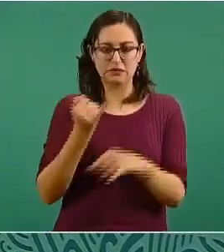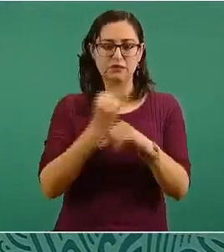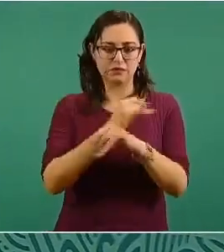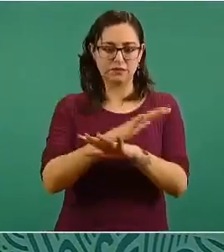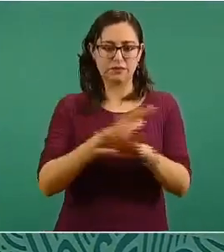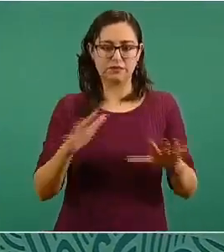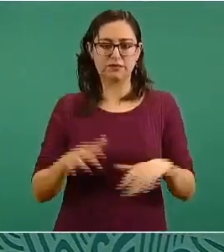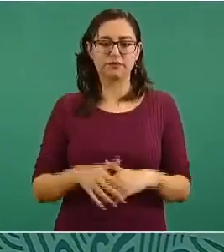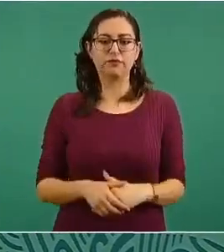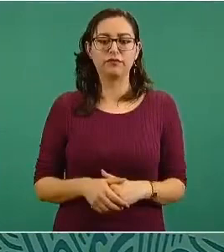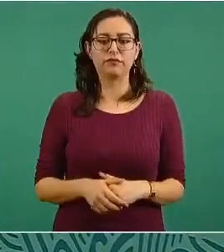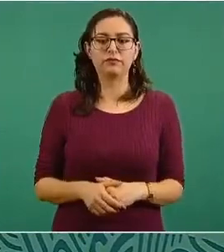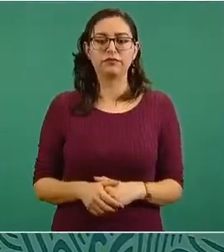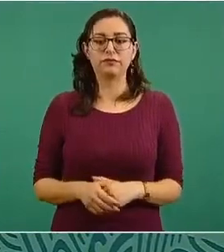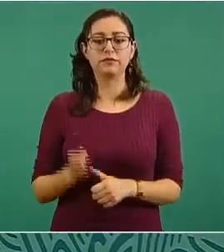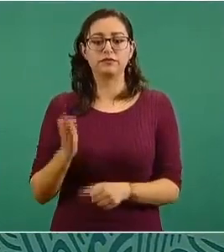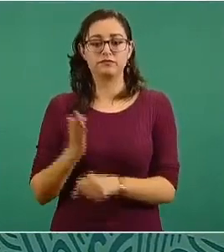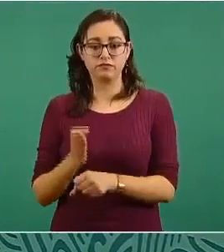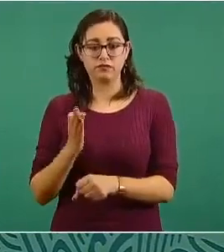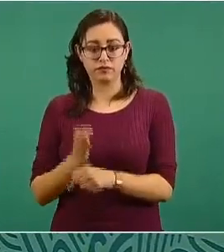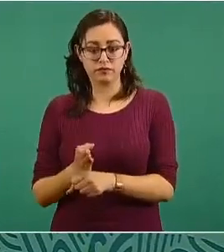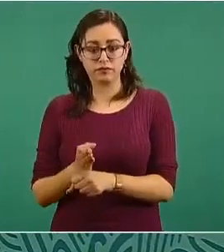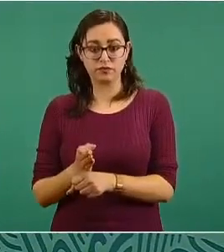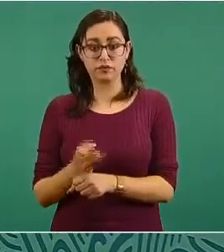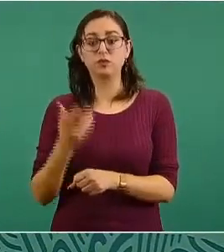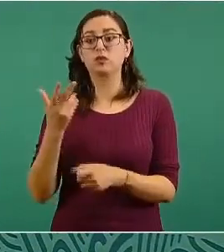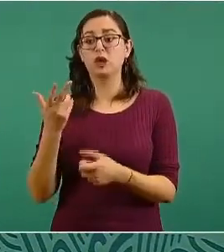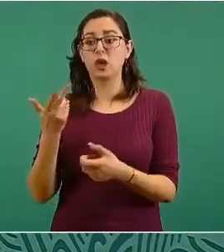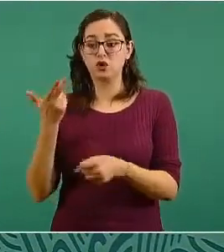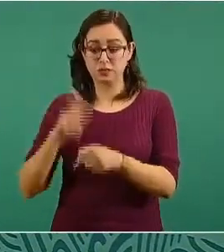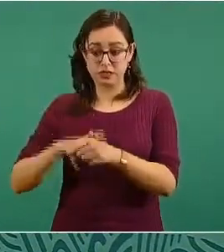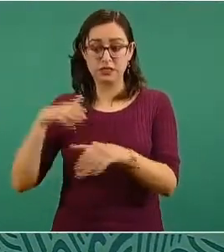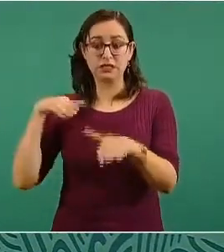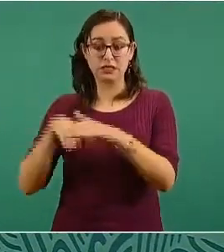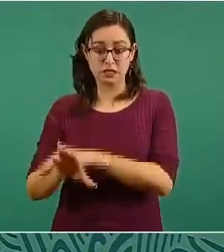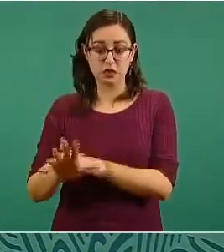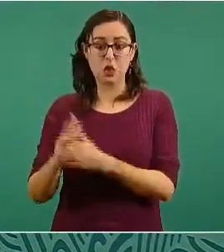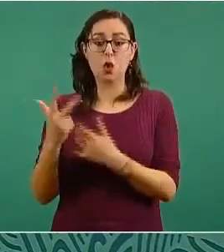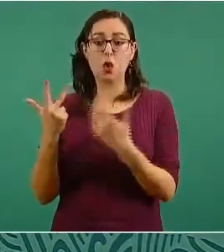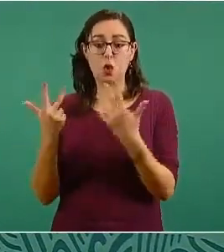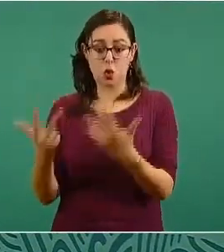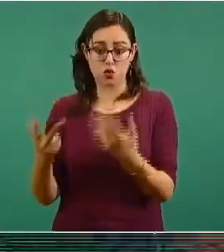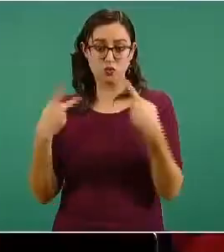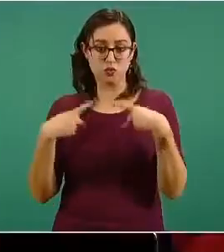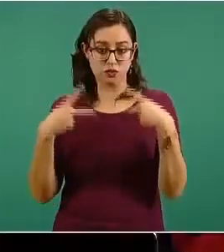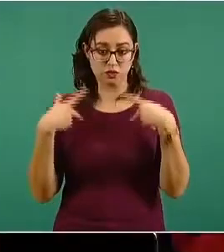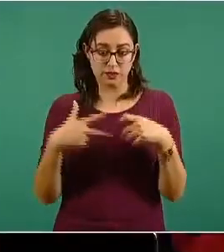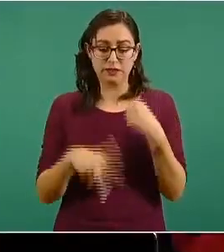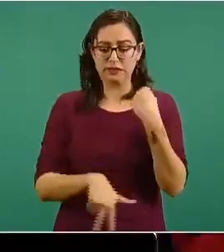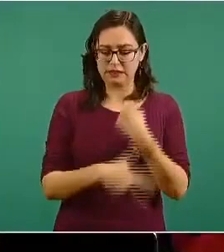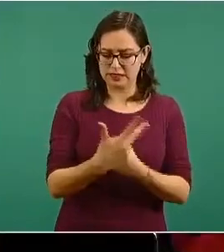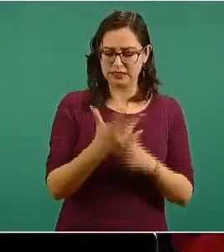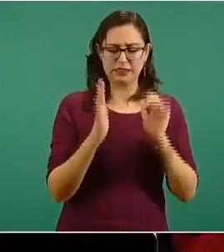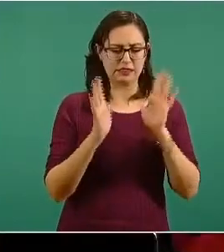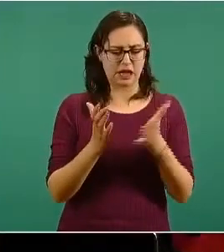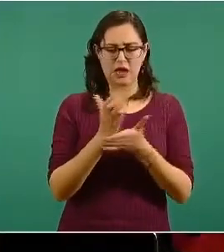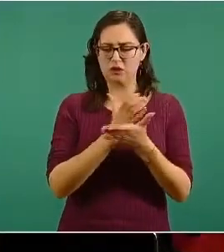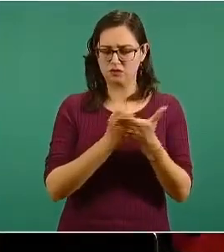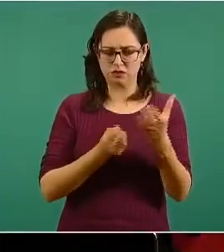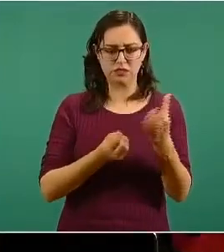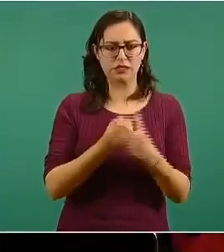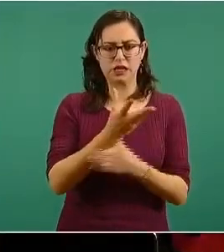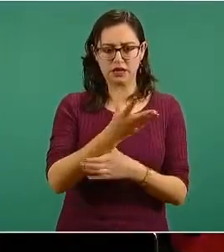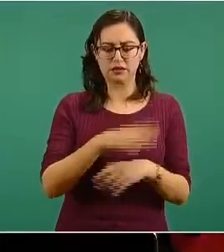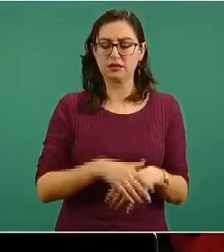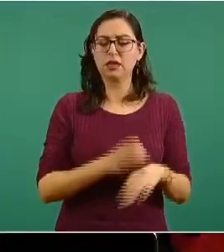información. En este momento tenemos todavía hospitalizadas a 8 personas, han sido dadas de alta 13 personas. Y las entidades